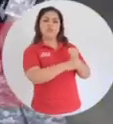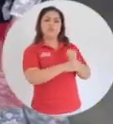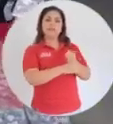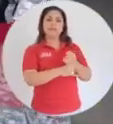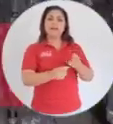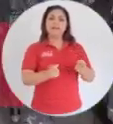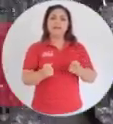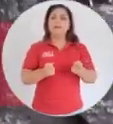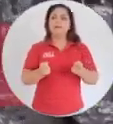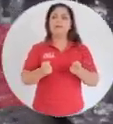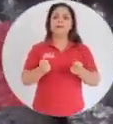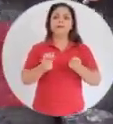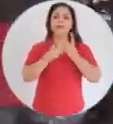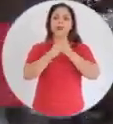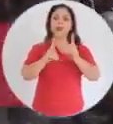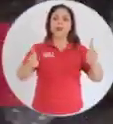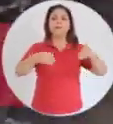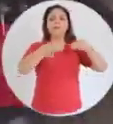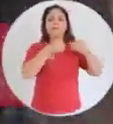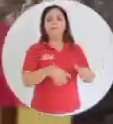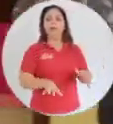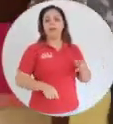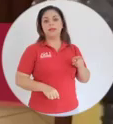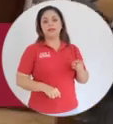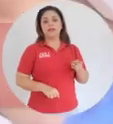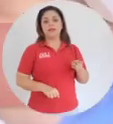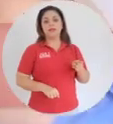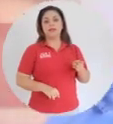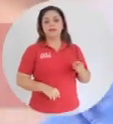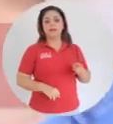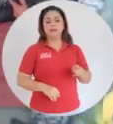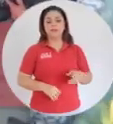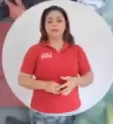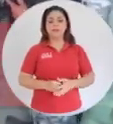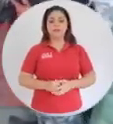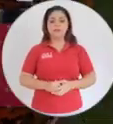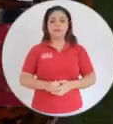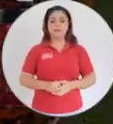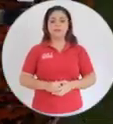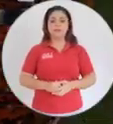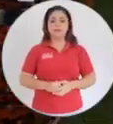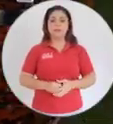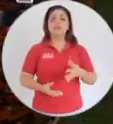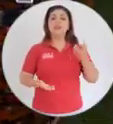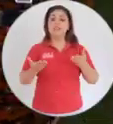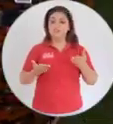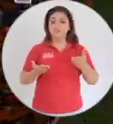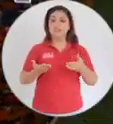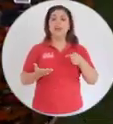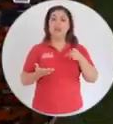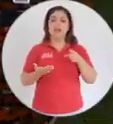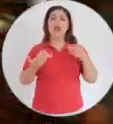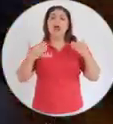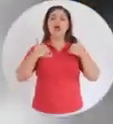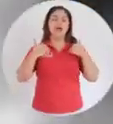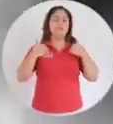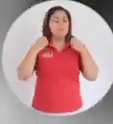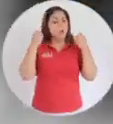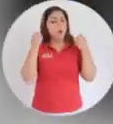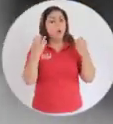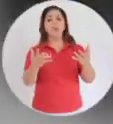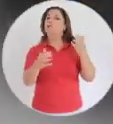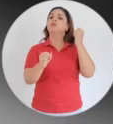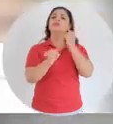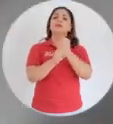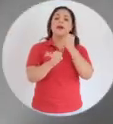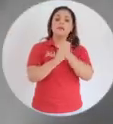para sostener la democracia en los países. Y probablemente ahí hay muchísimo